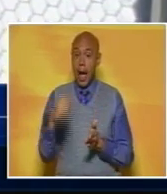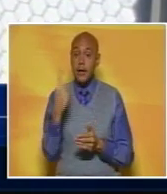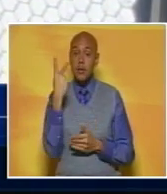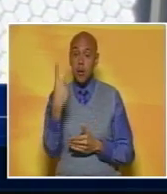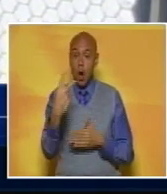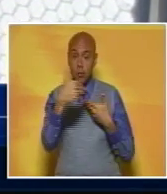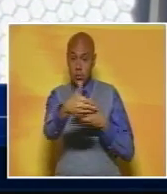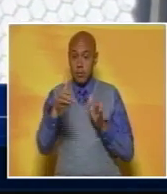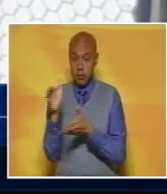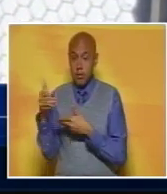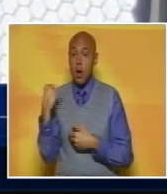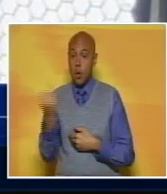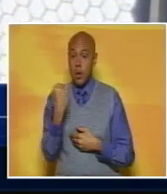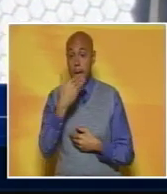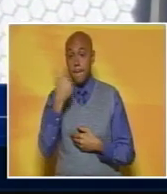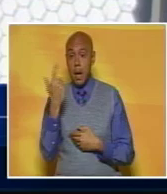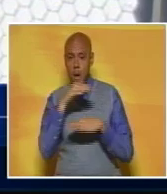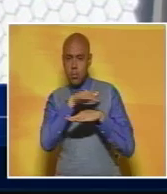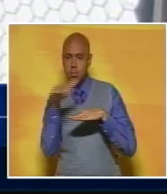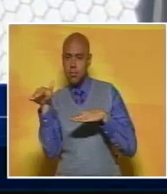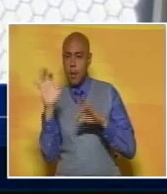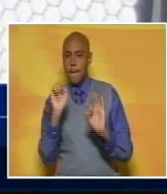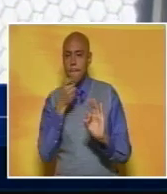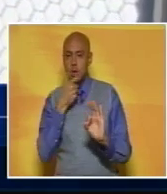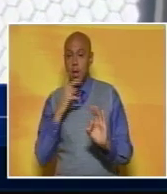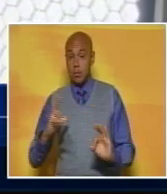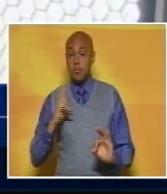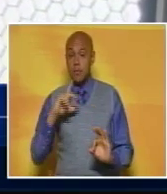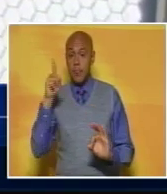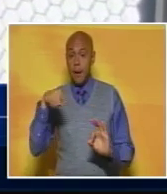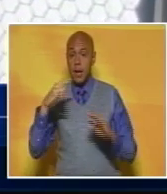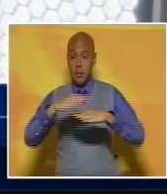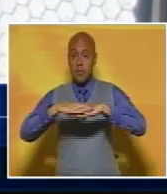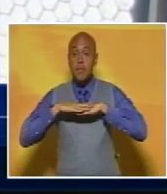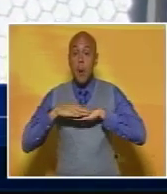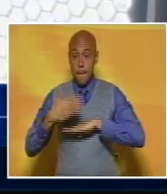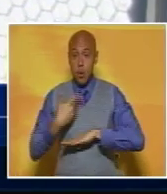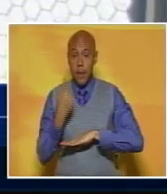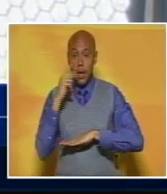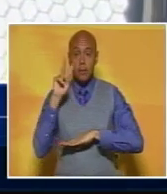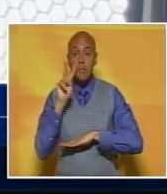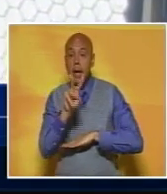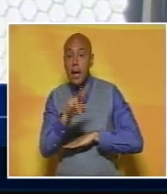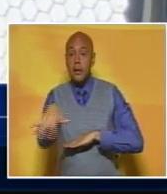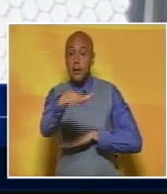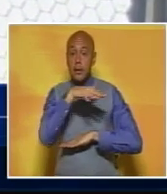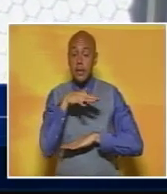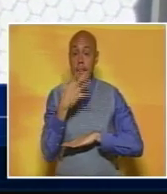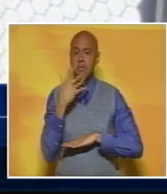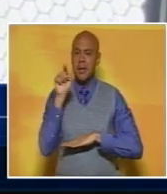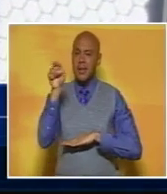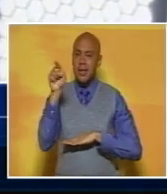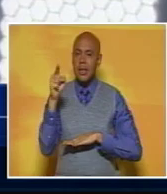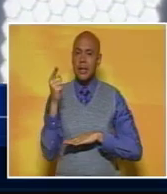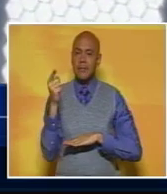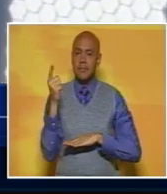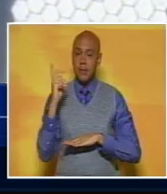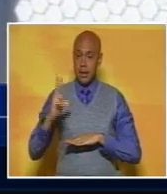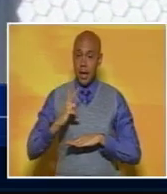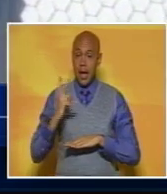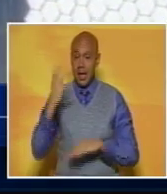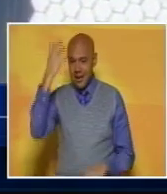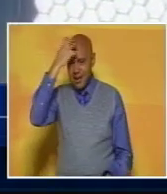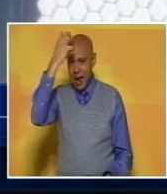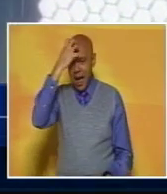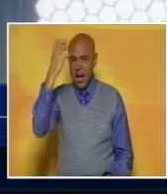cuartos, las mejores vistas de Manhattan y una imponente terraza. La estrella pop afirma que el Palacio de Buckingham no es nada parecido